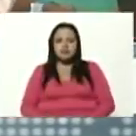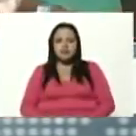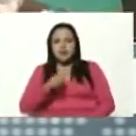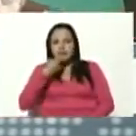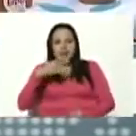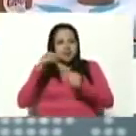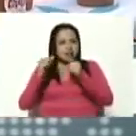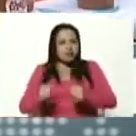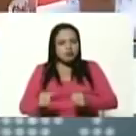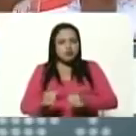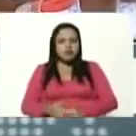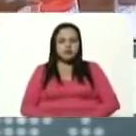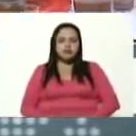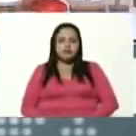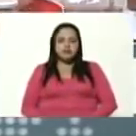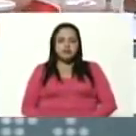segura,